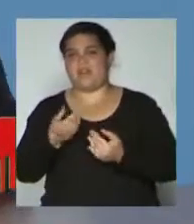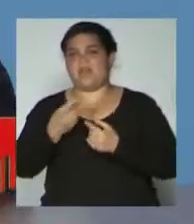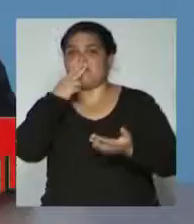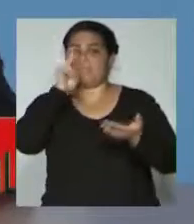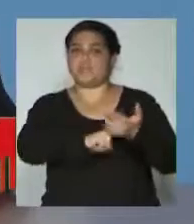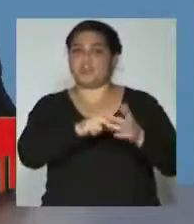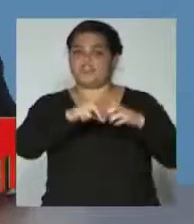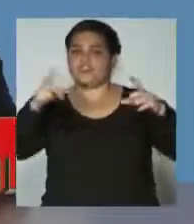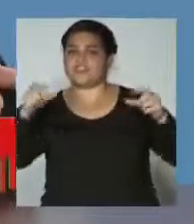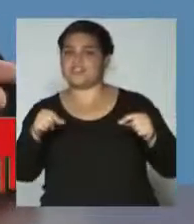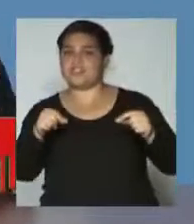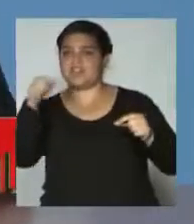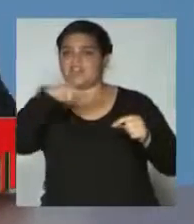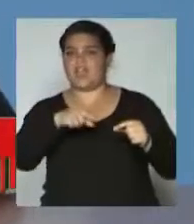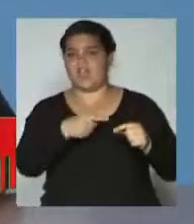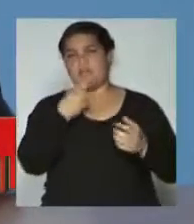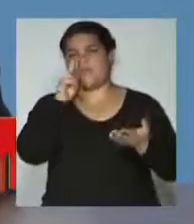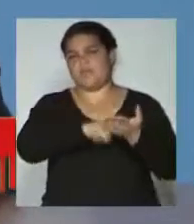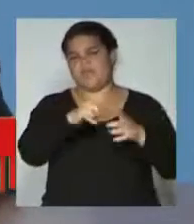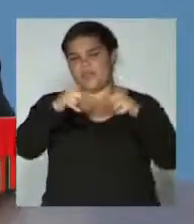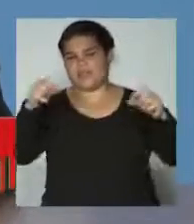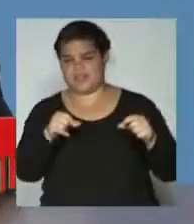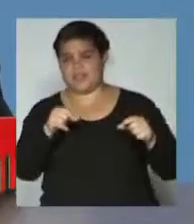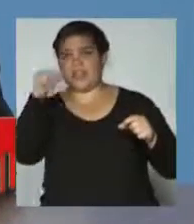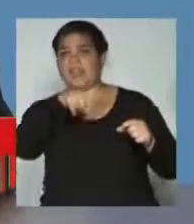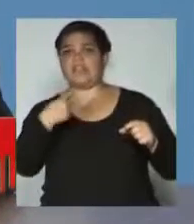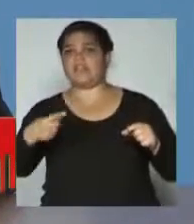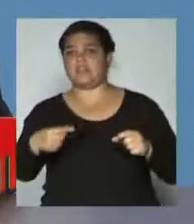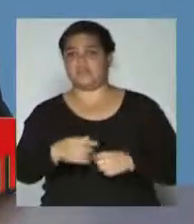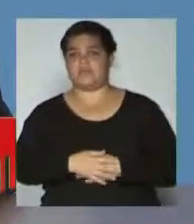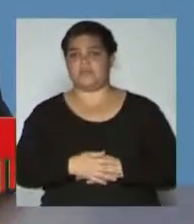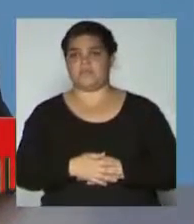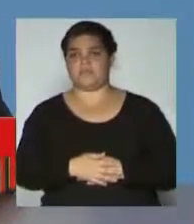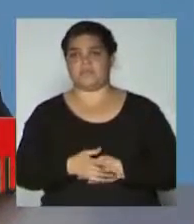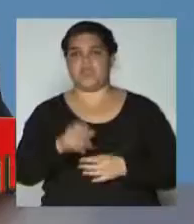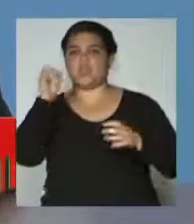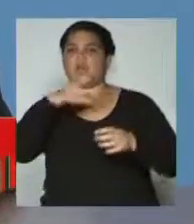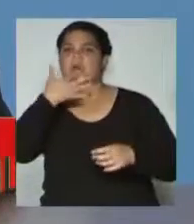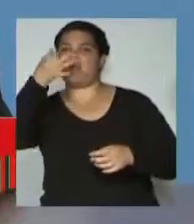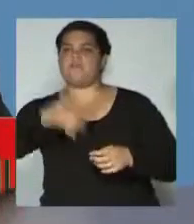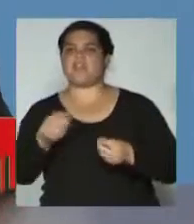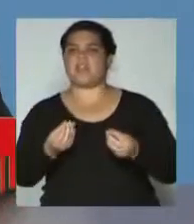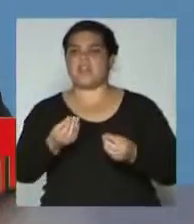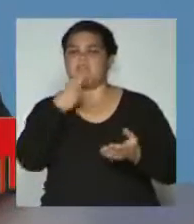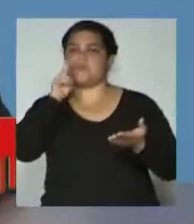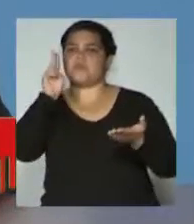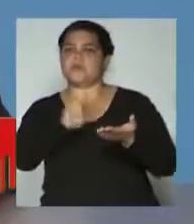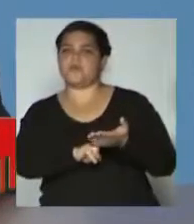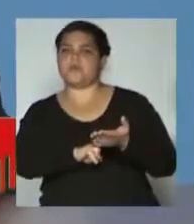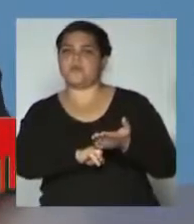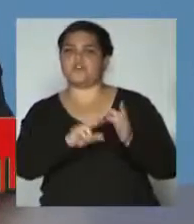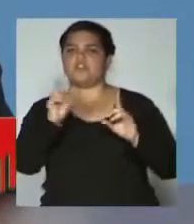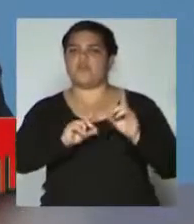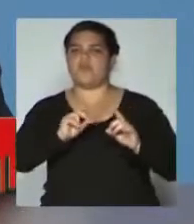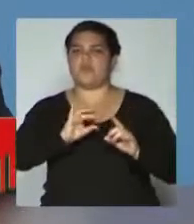con más conocido como impuesto al cheque, pero que su nombre real es impuesto a los débitos y créditos